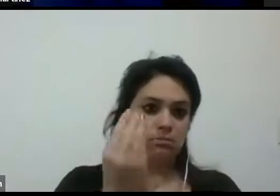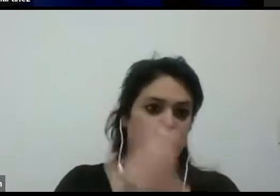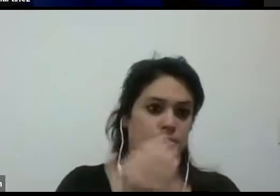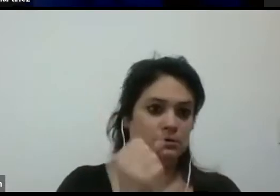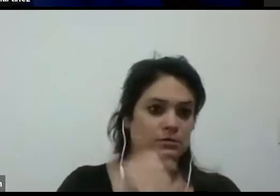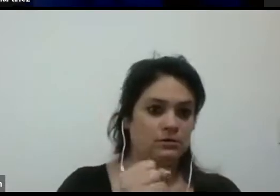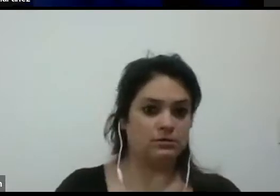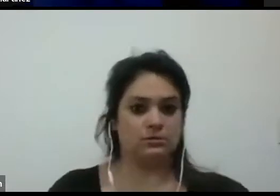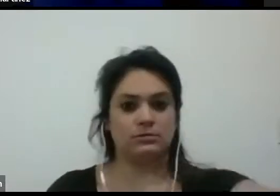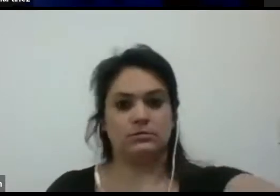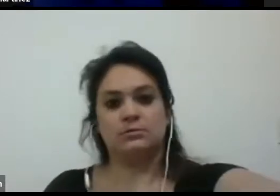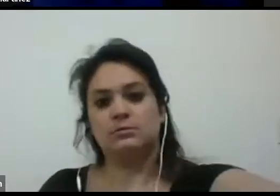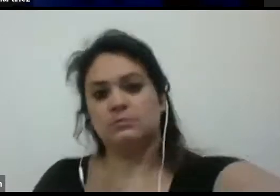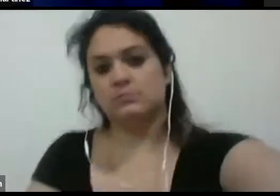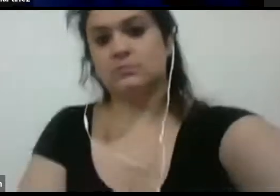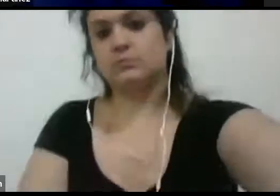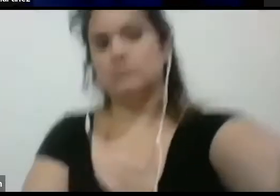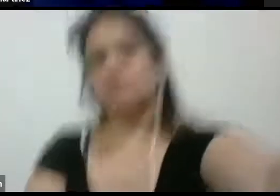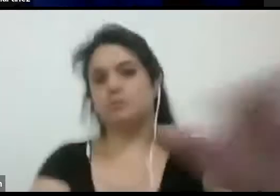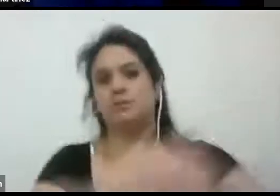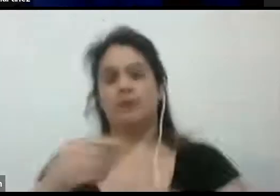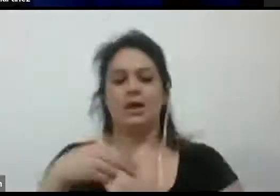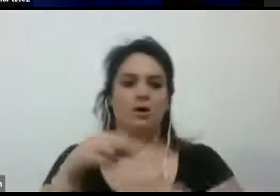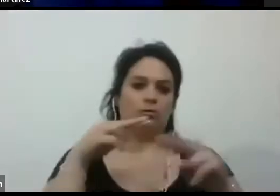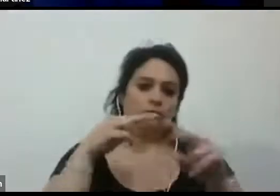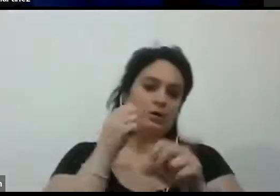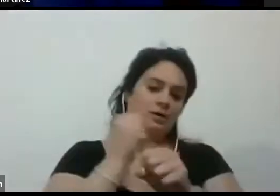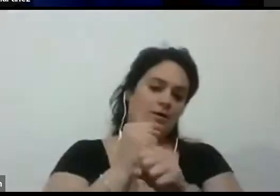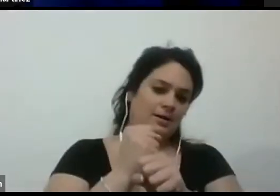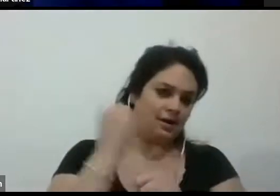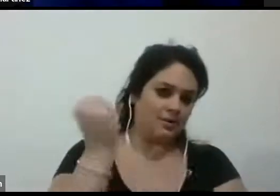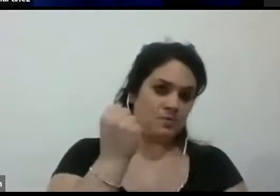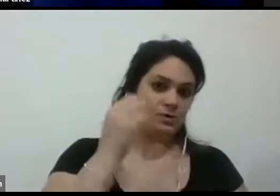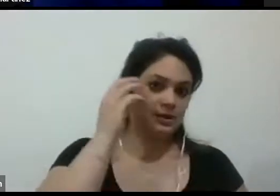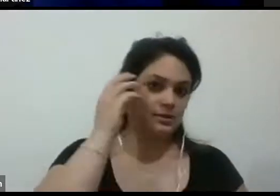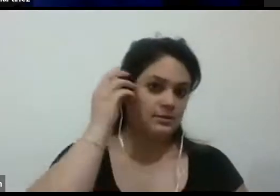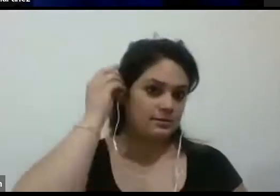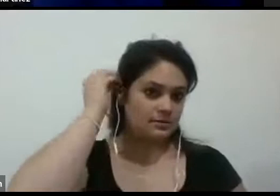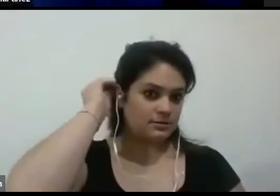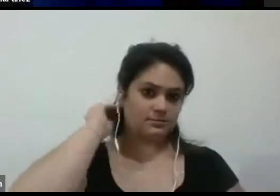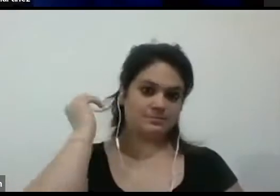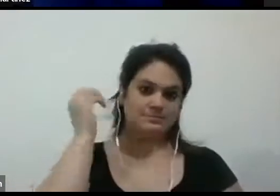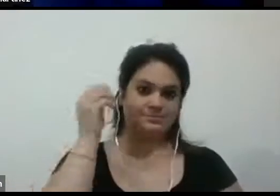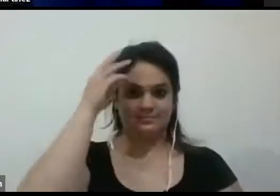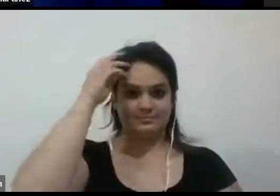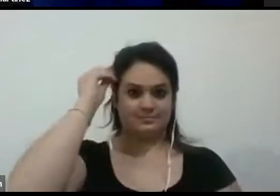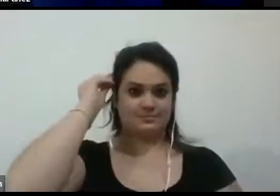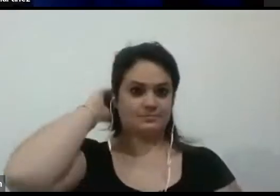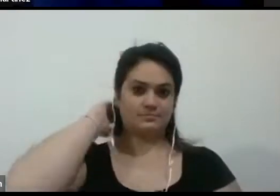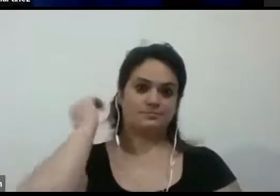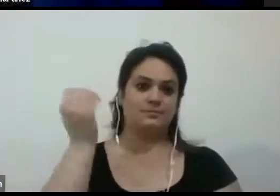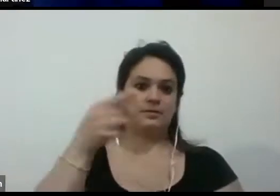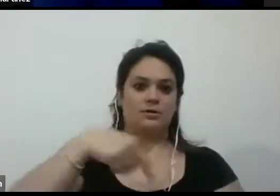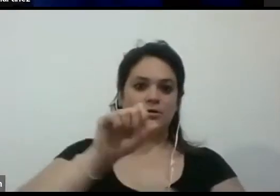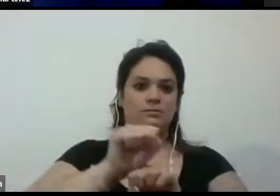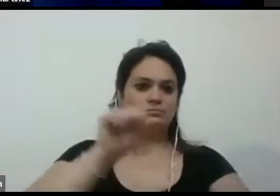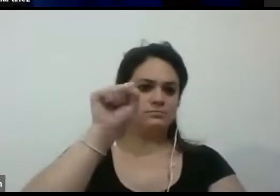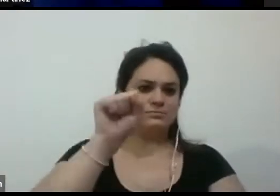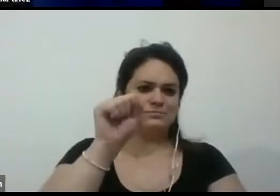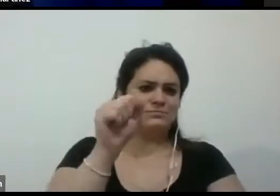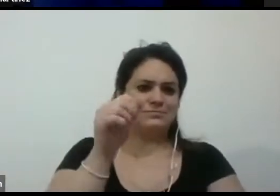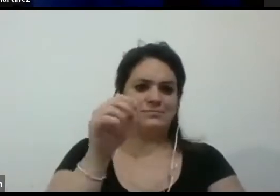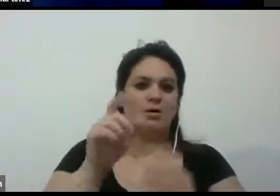salidas laborales es muy muy fuerte en lo que es gastronomía desde el momento en que nos recibimos cuánto tarda en llegar el